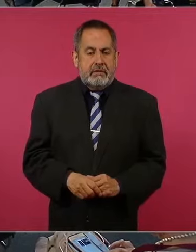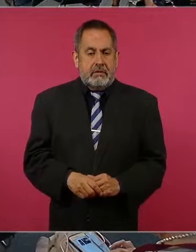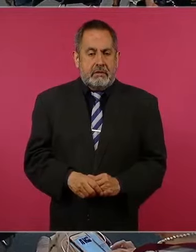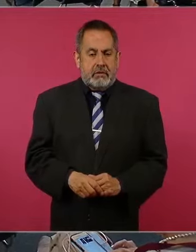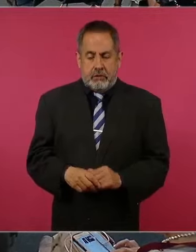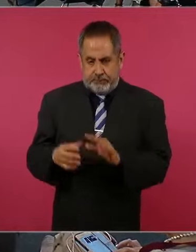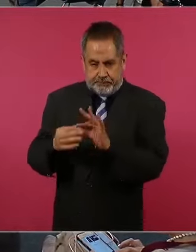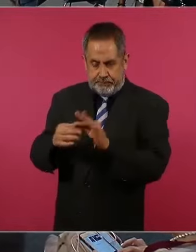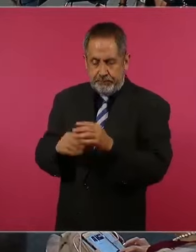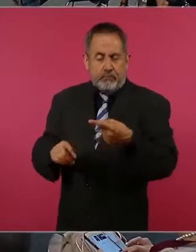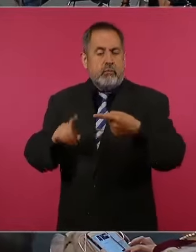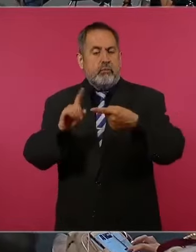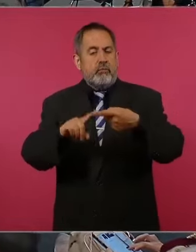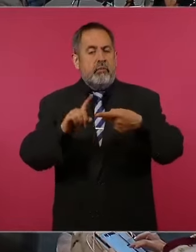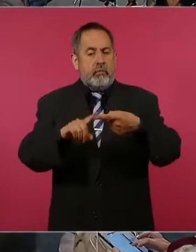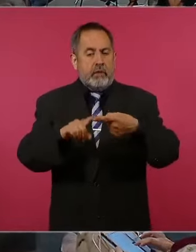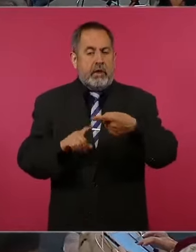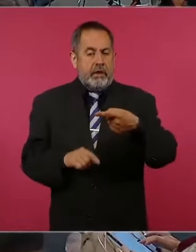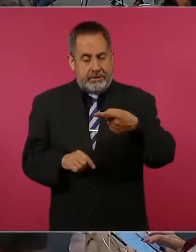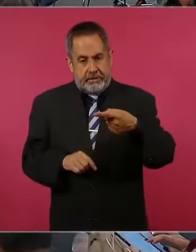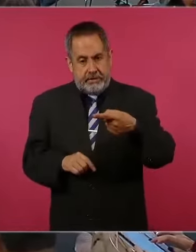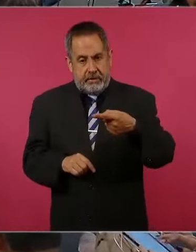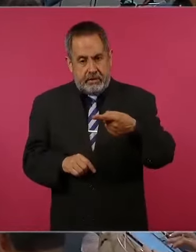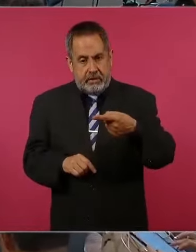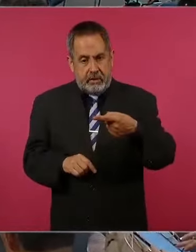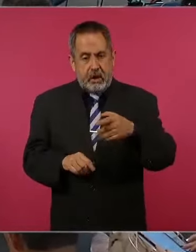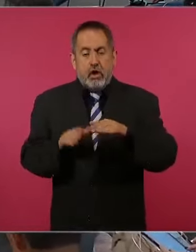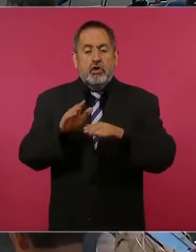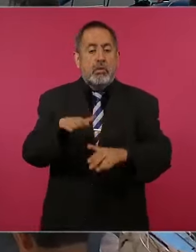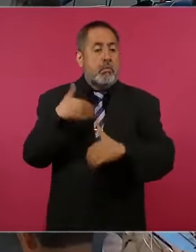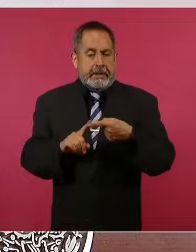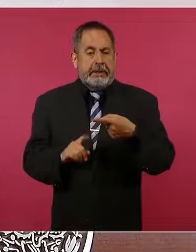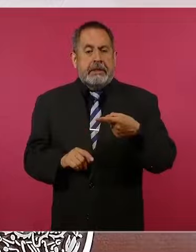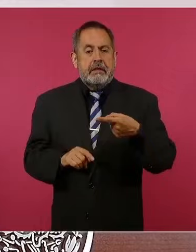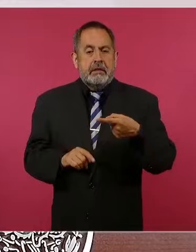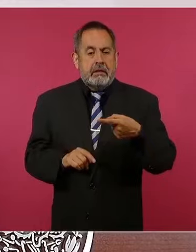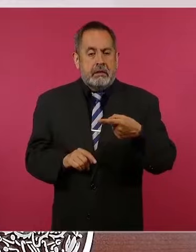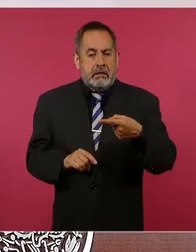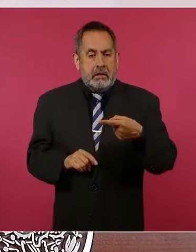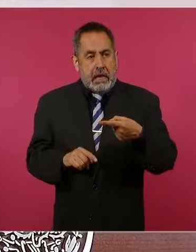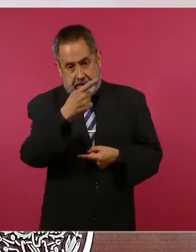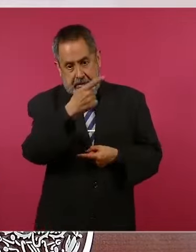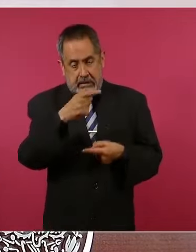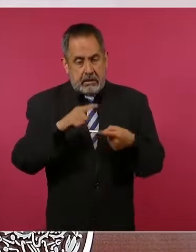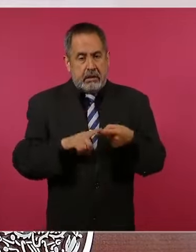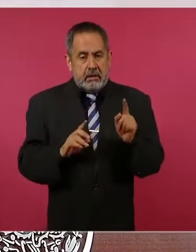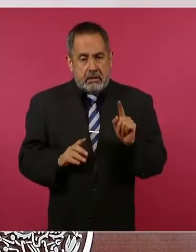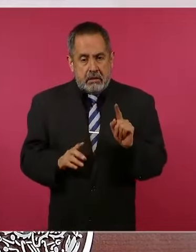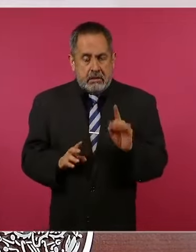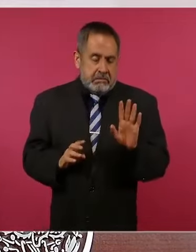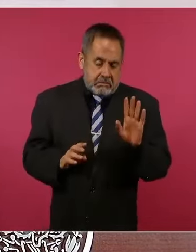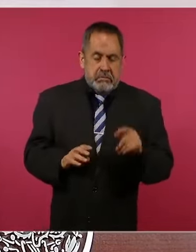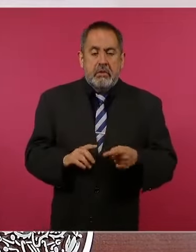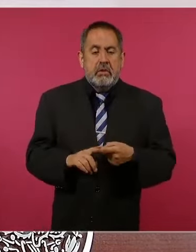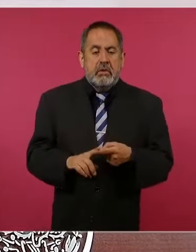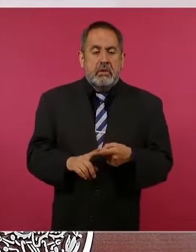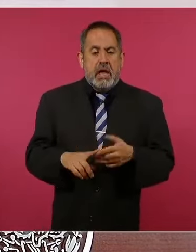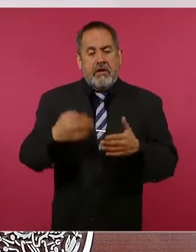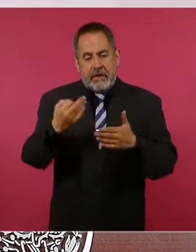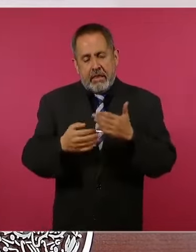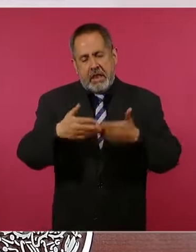avanzando. Uno relacionado con medidas que están tomando, aunque falta